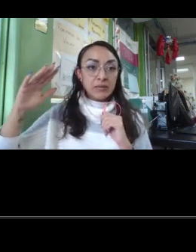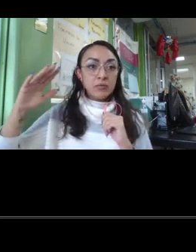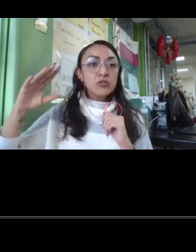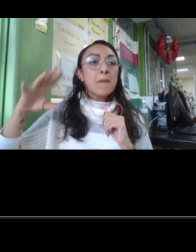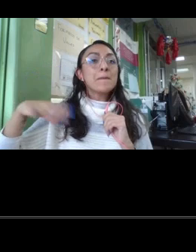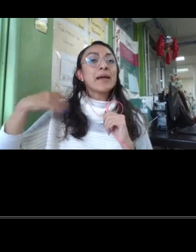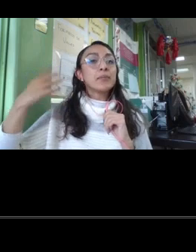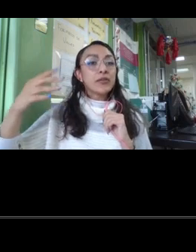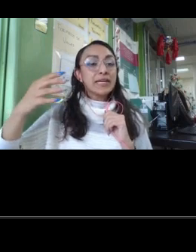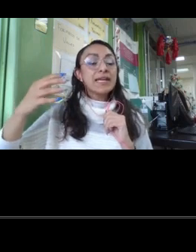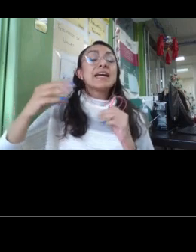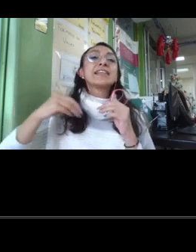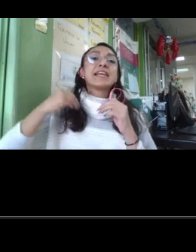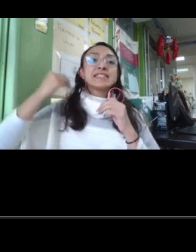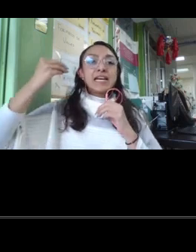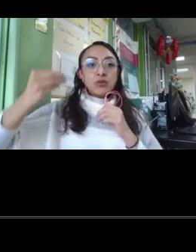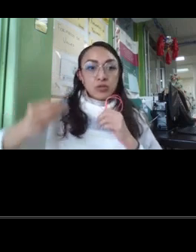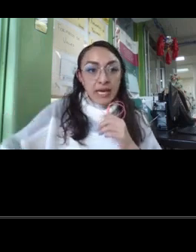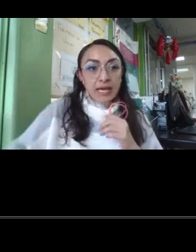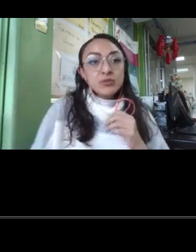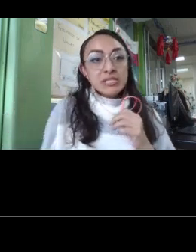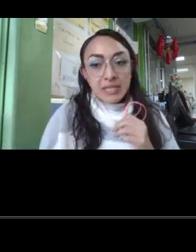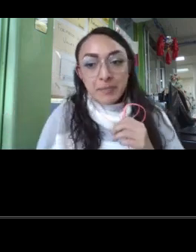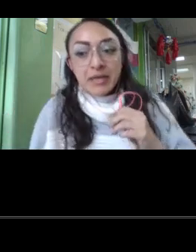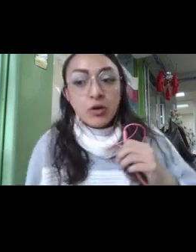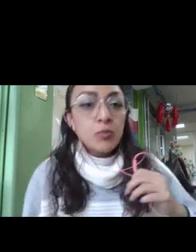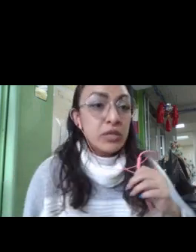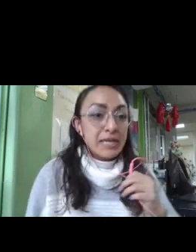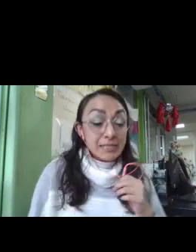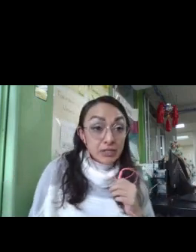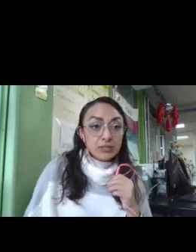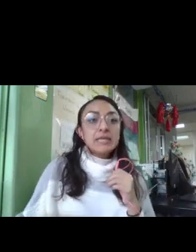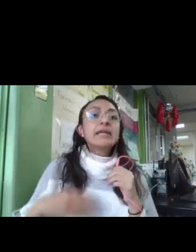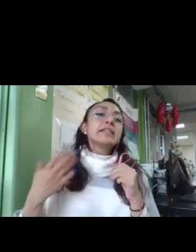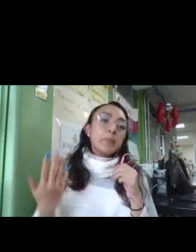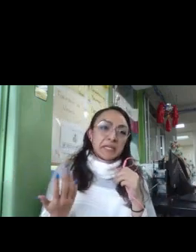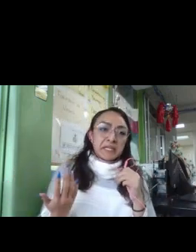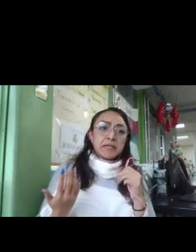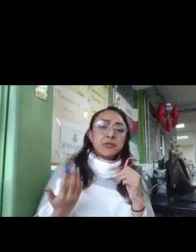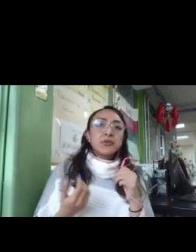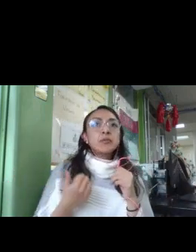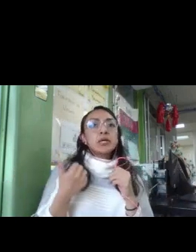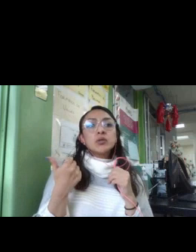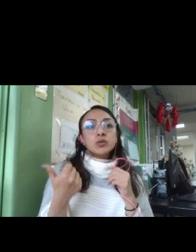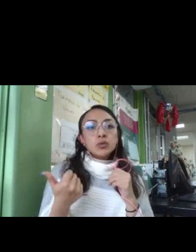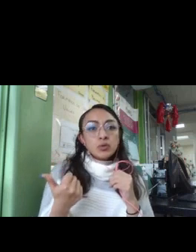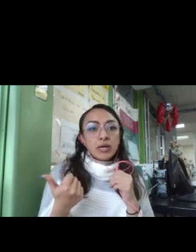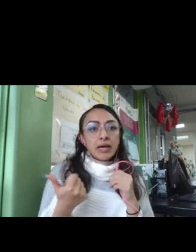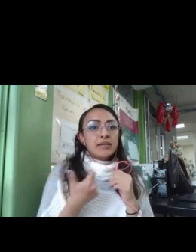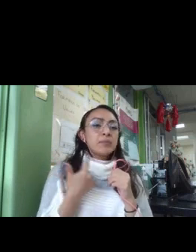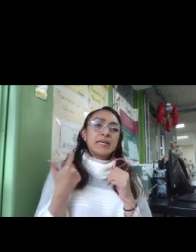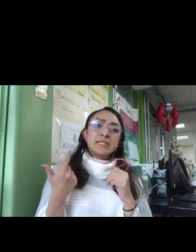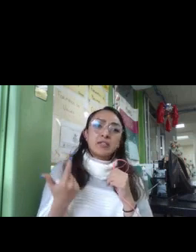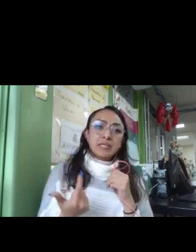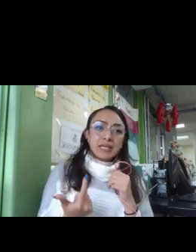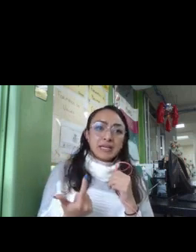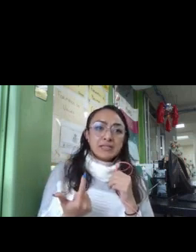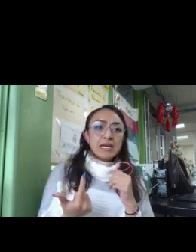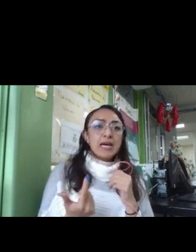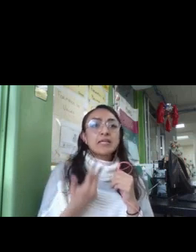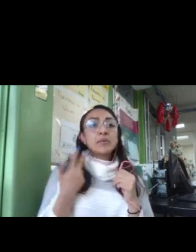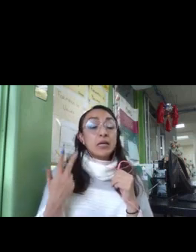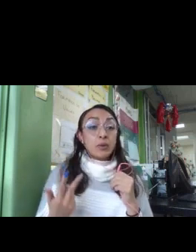humanos tenemos para poder desarrollar un sistema de comunicación dependiendo de mi cultura, del país en